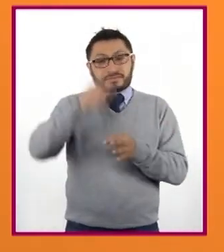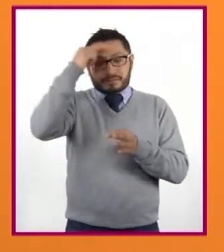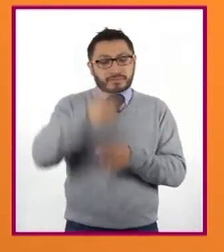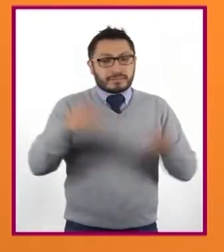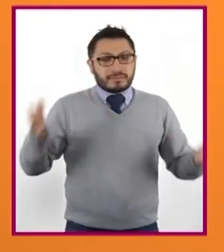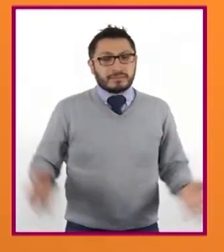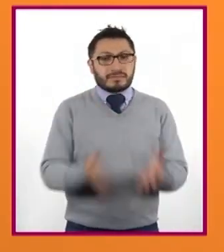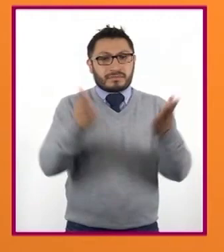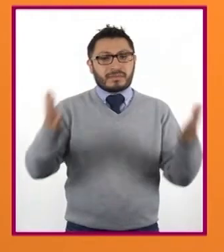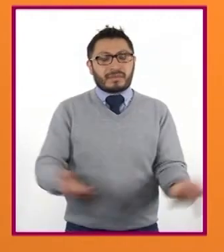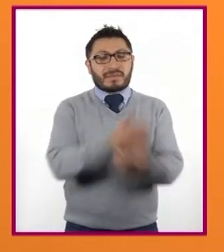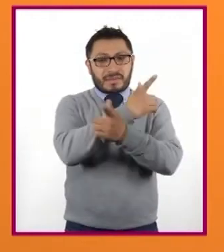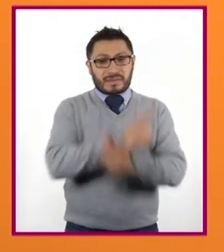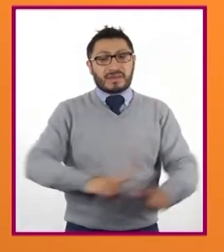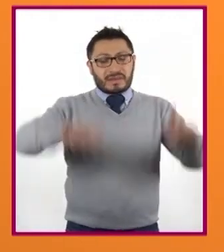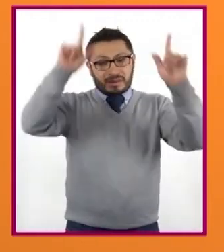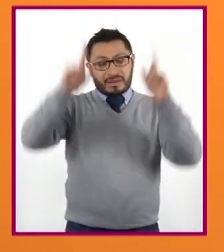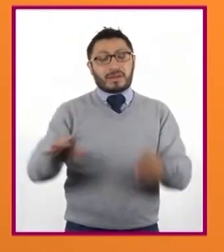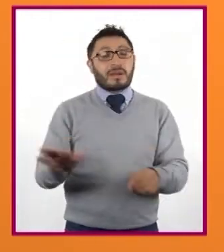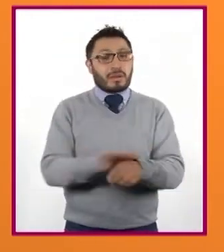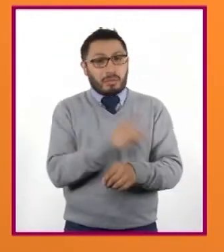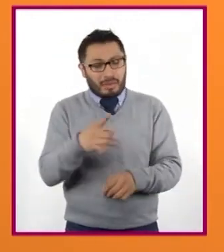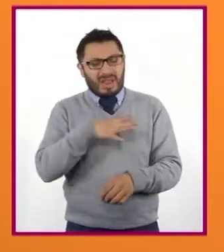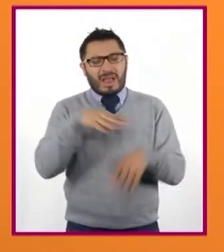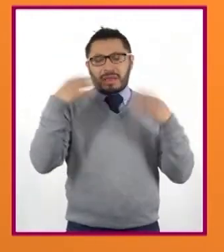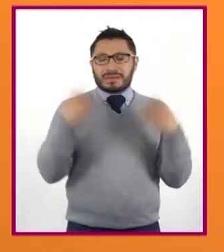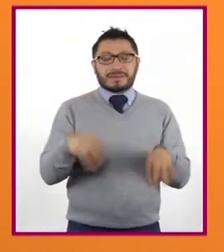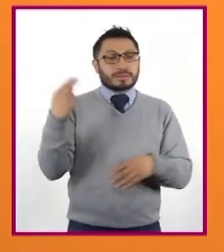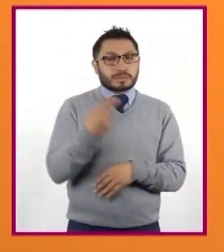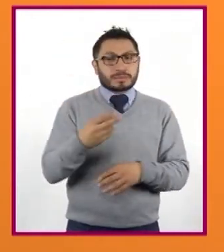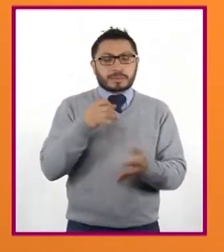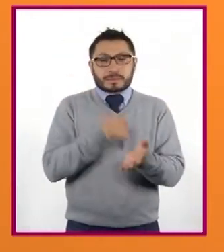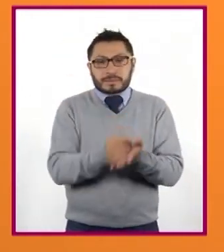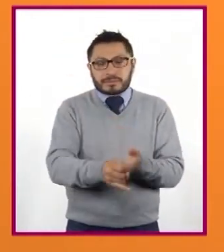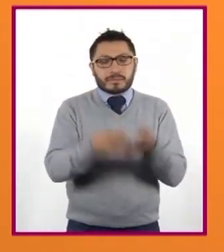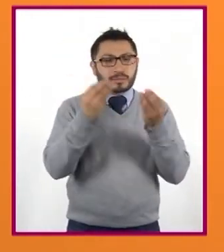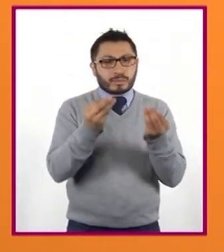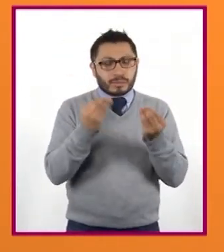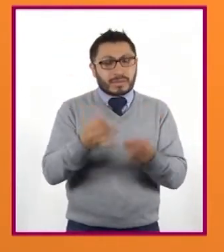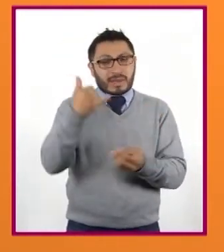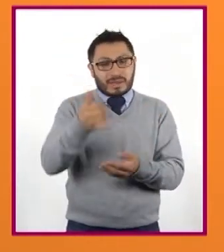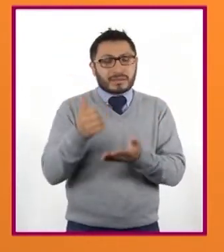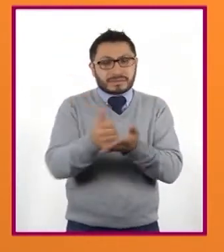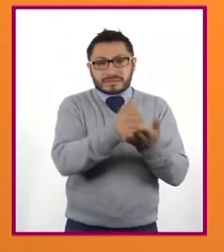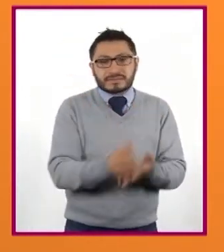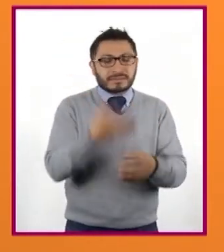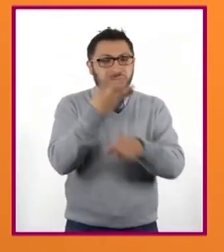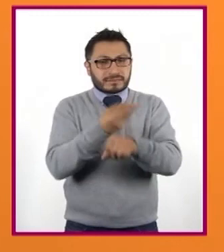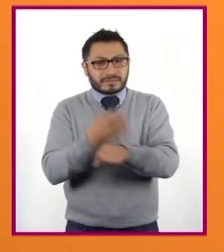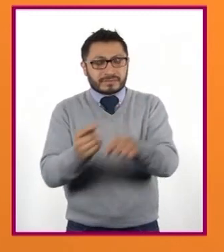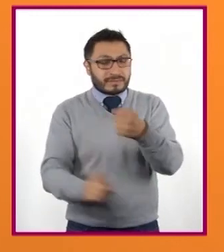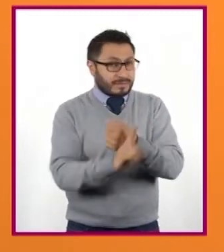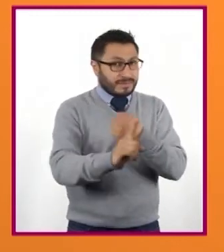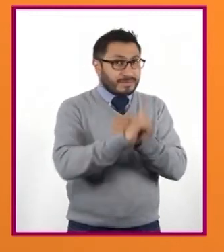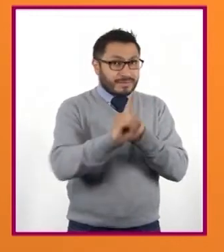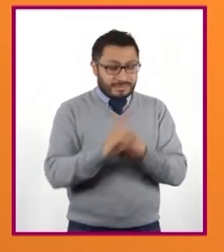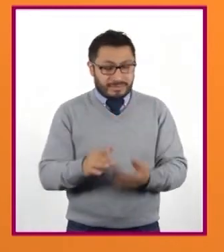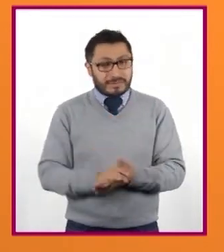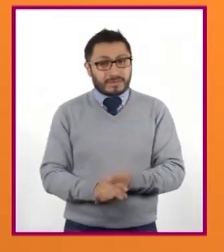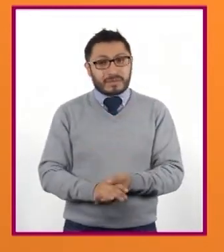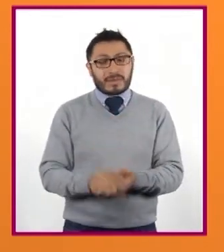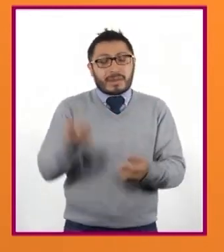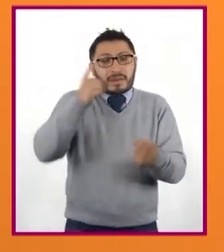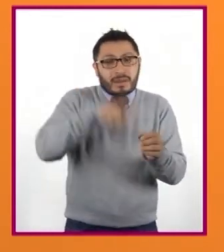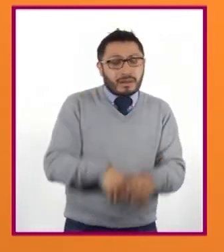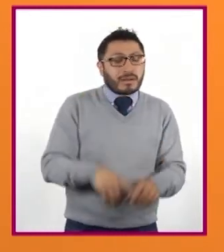el valor de la libertad debido a que implica tomar decisiones y colaborar en la solución a problemas comunes. Formar